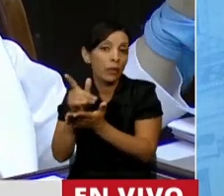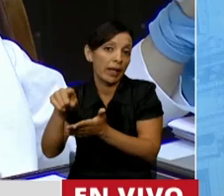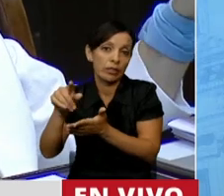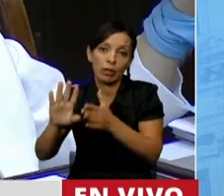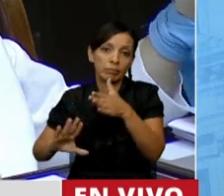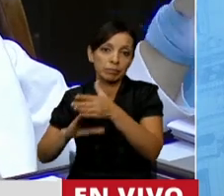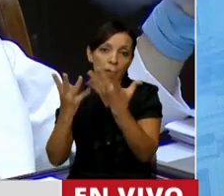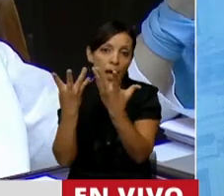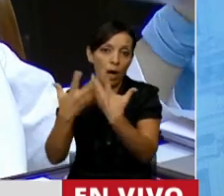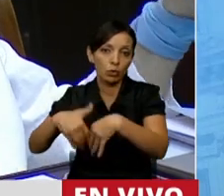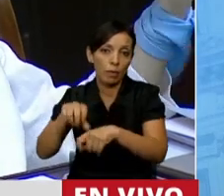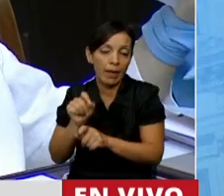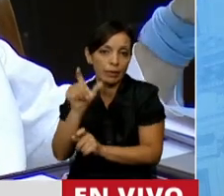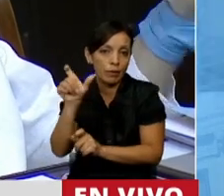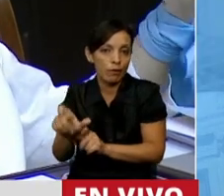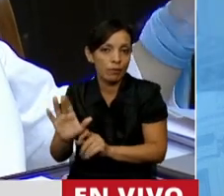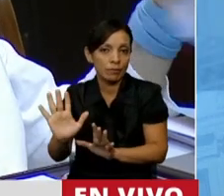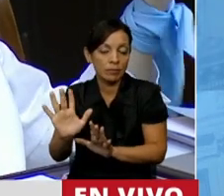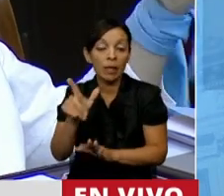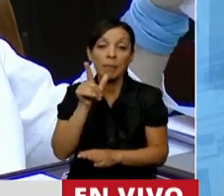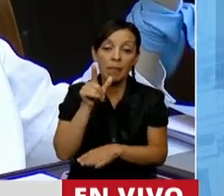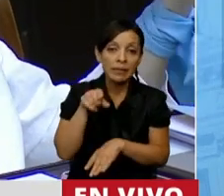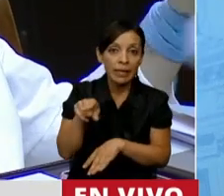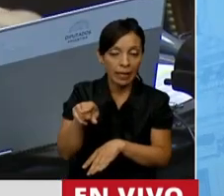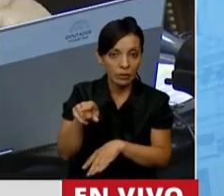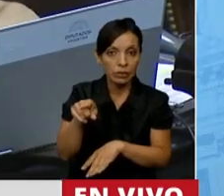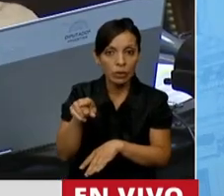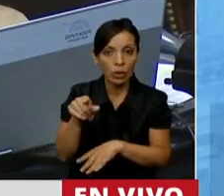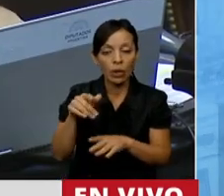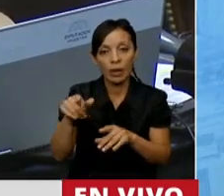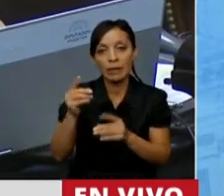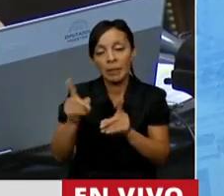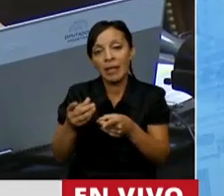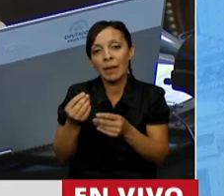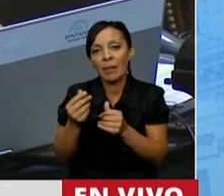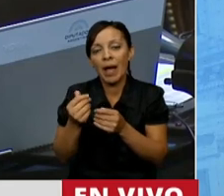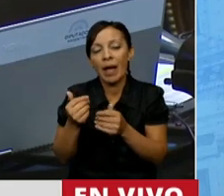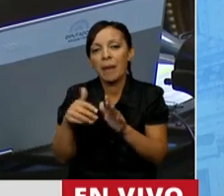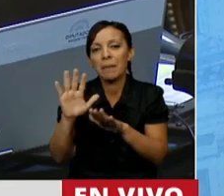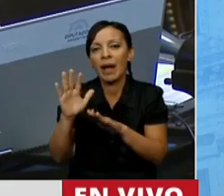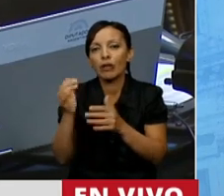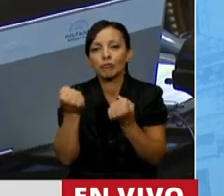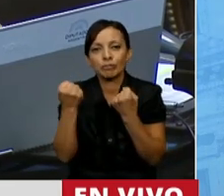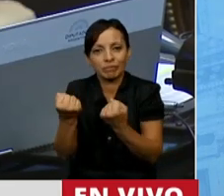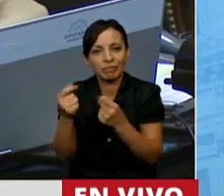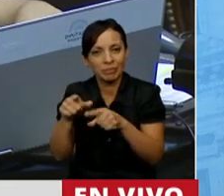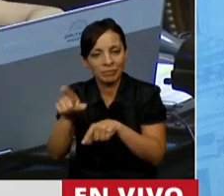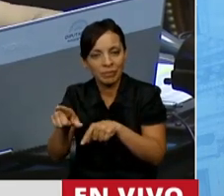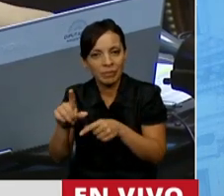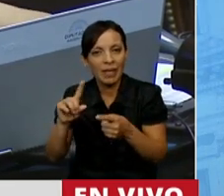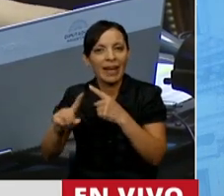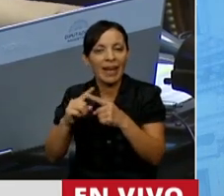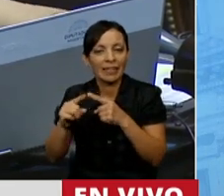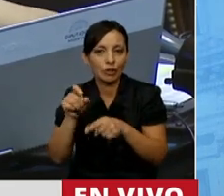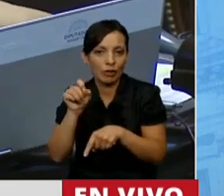fundamental? Y creo que en este sentido entendemos que la parte más débil de esta relación es justamente la relación del